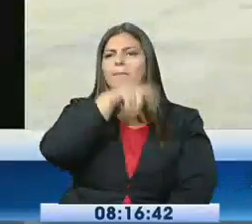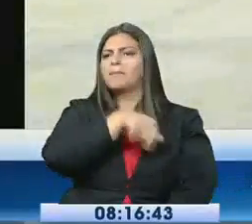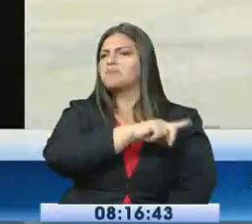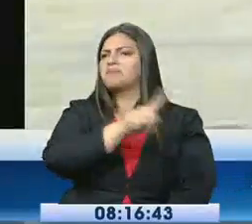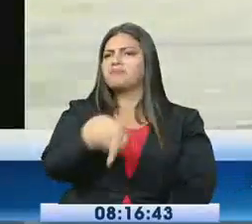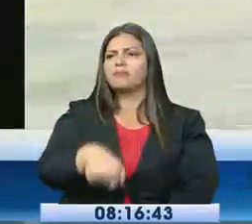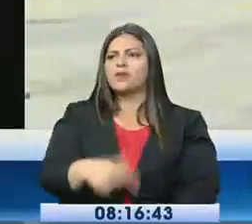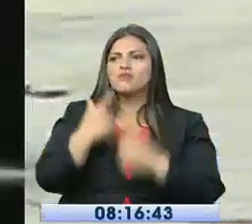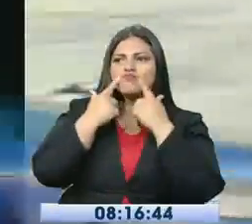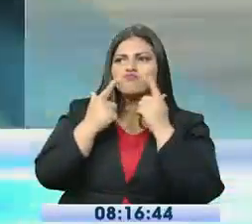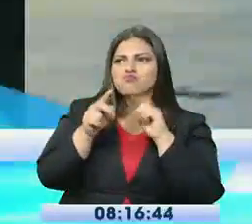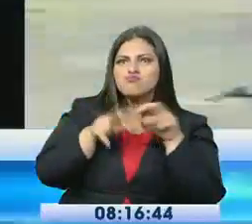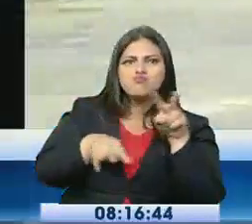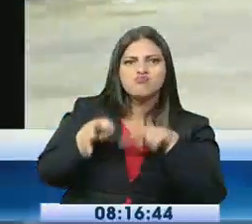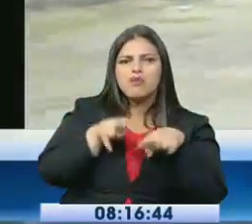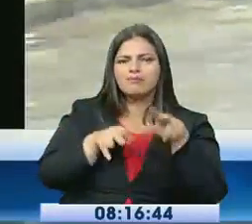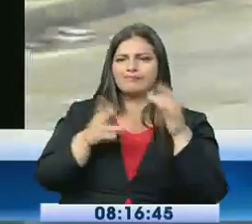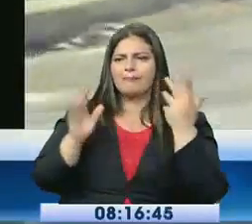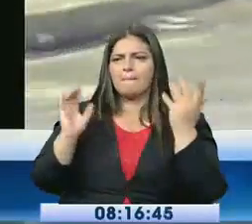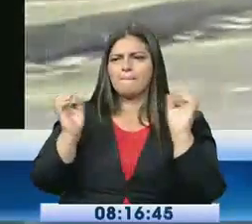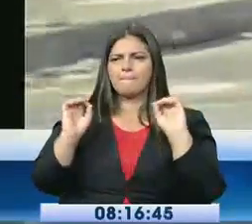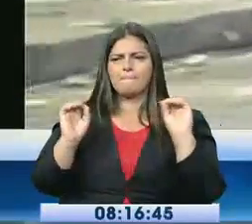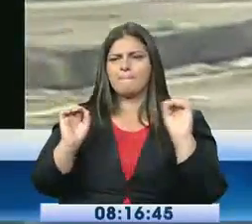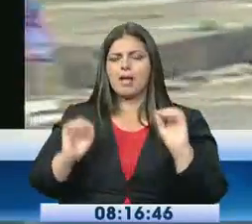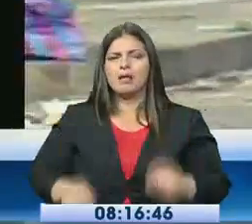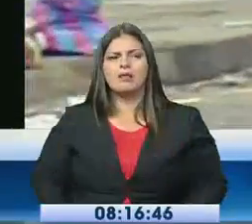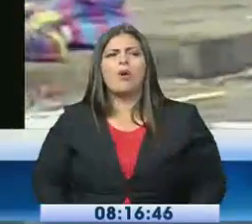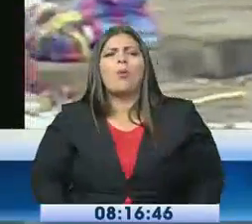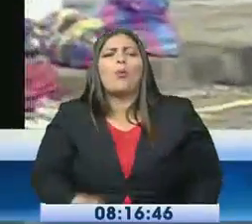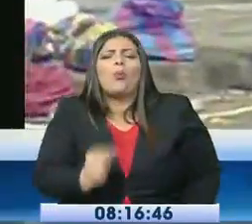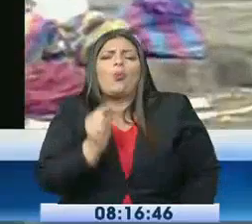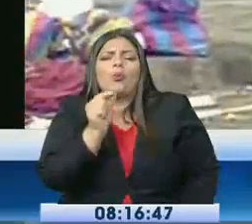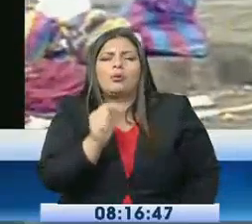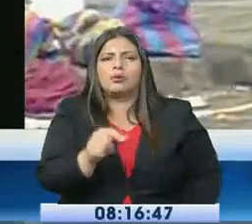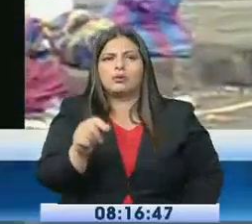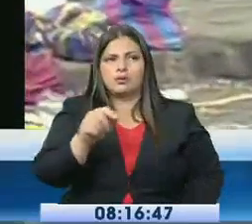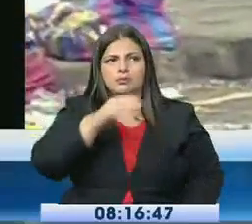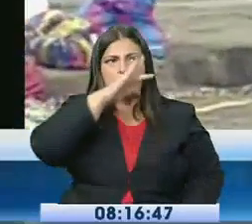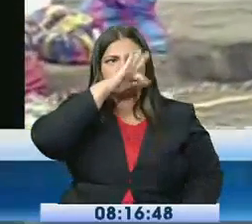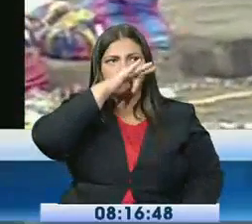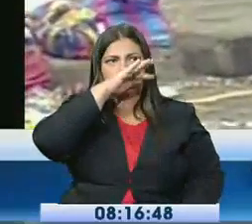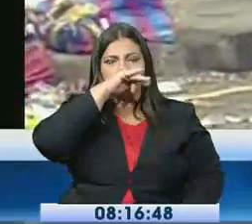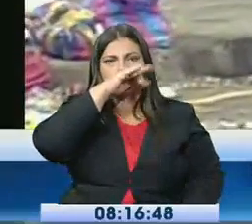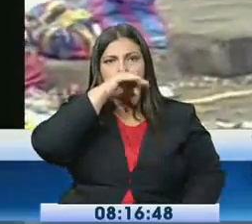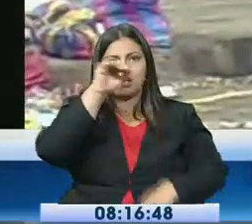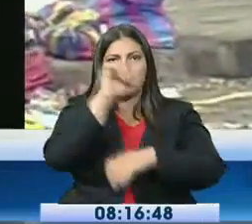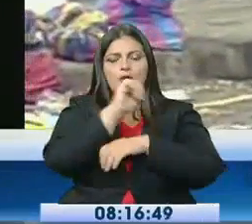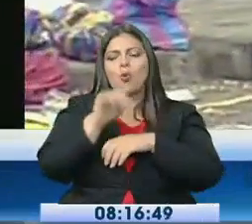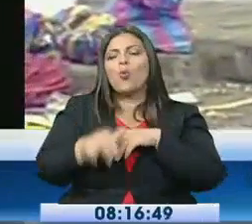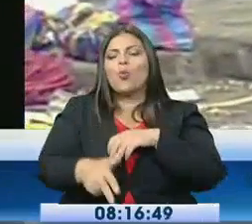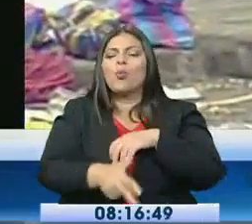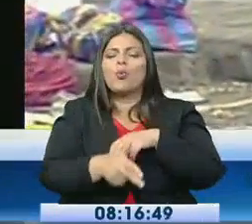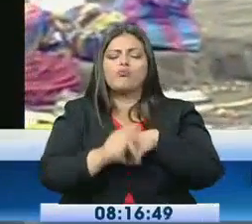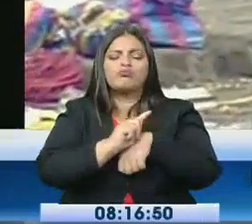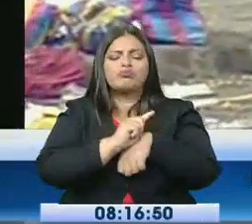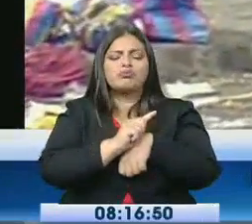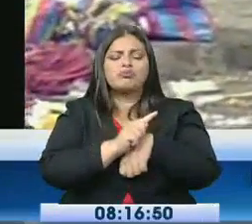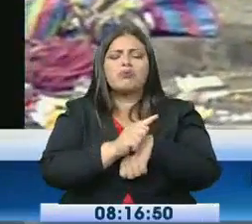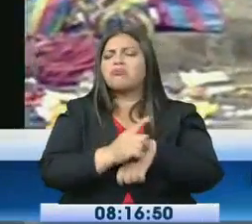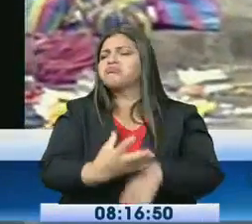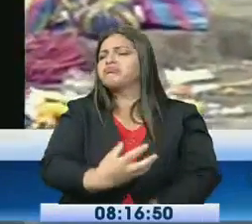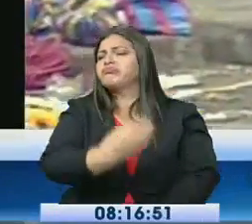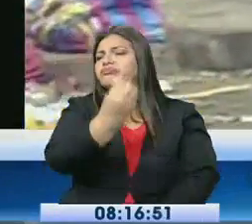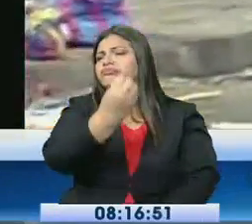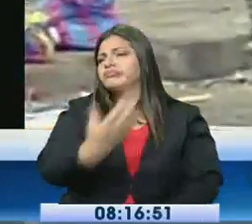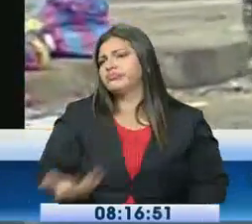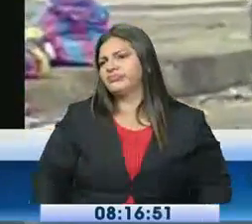hacer batidas. Vienen un momento como usted lo vio, se dio cuenta ahorita. Vino el patrullero y inmediatamente se fue. Entonces, no podemos hacer nada nosotros,